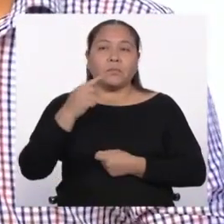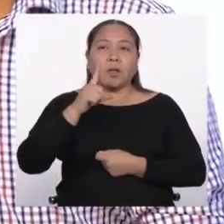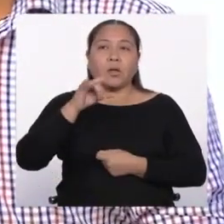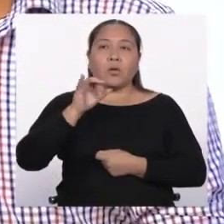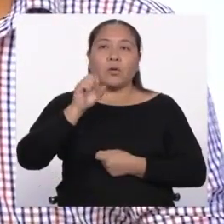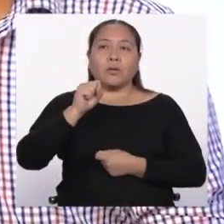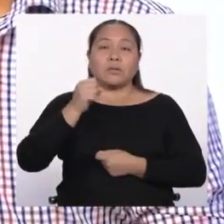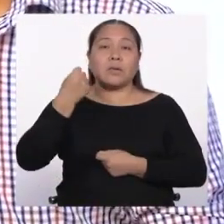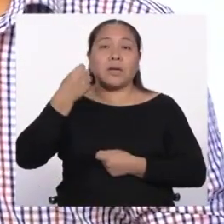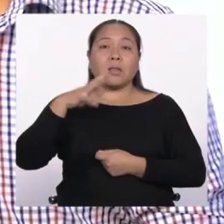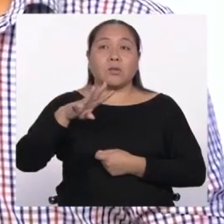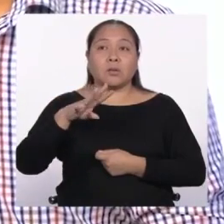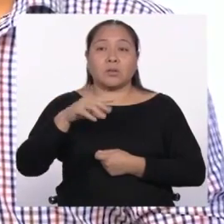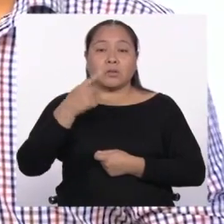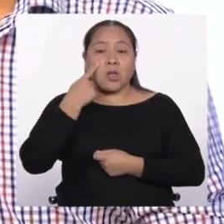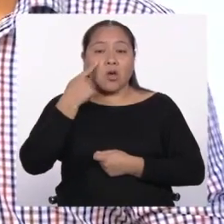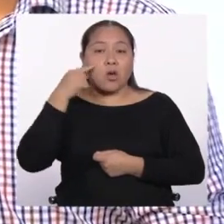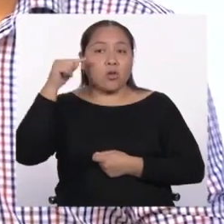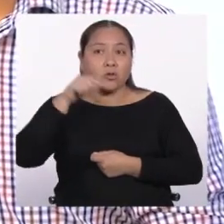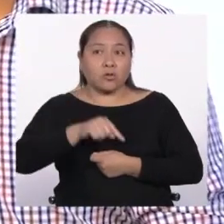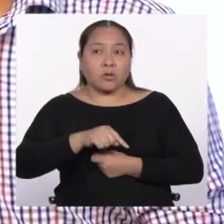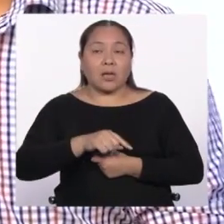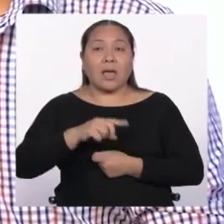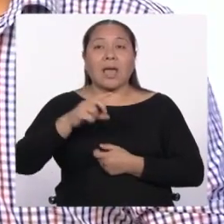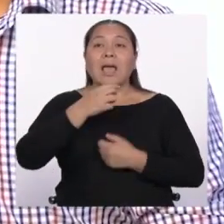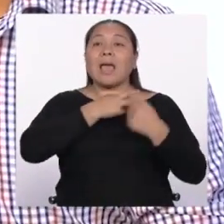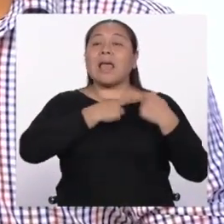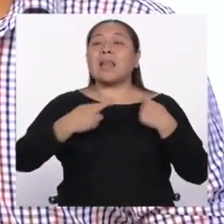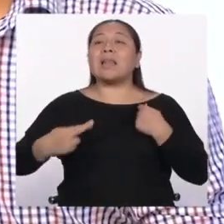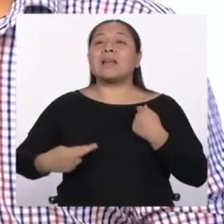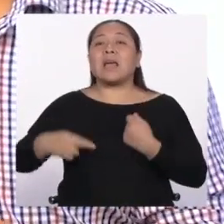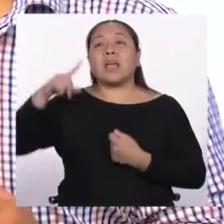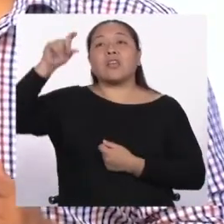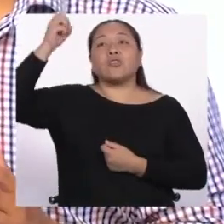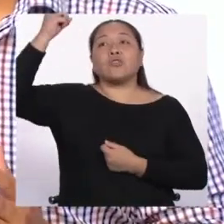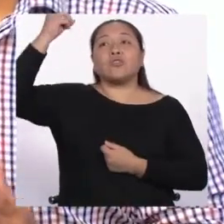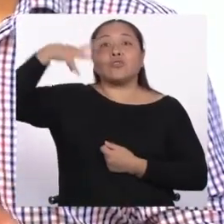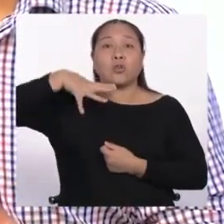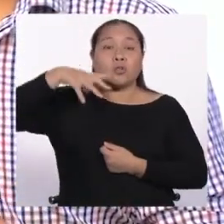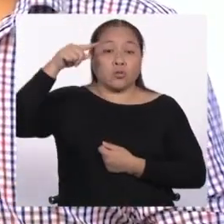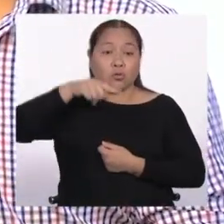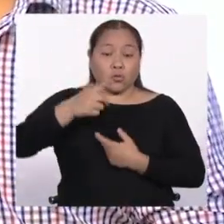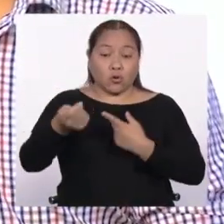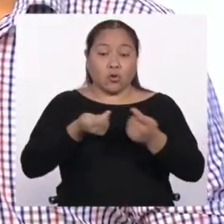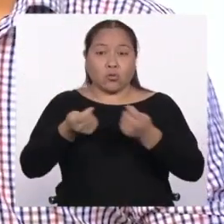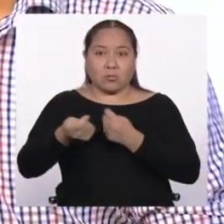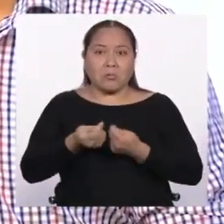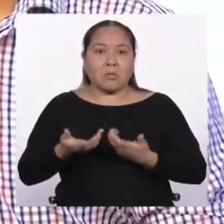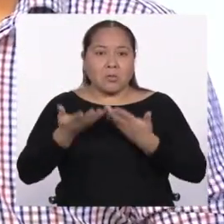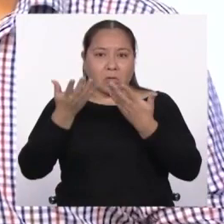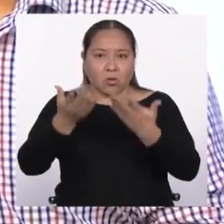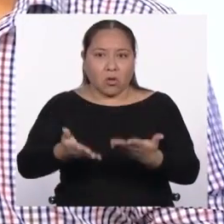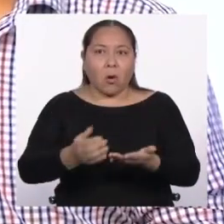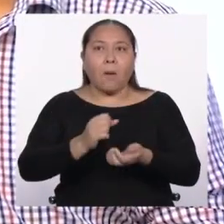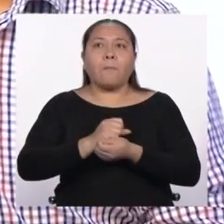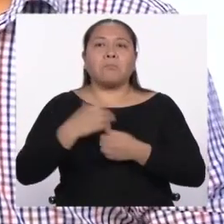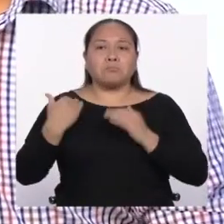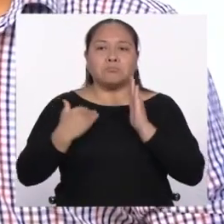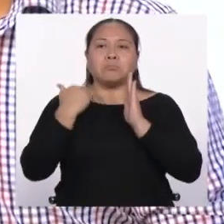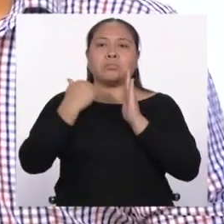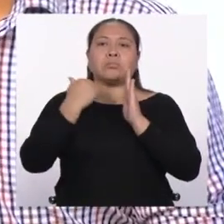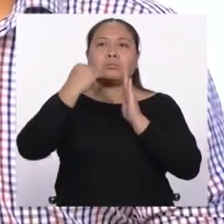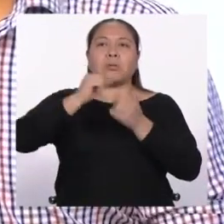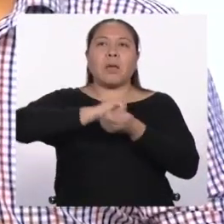Luis XIV se le conoció como el Rey Sol, porque su reinado trajo prosperidad y paz a Francia, y además